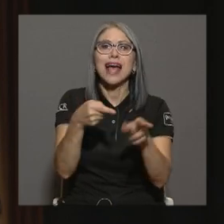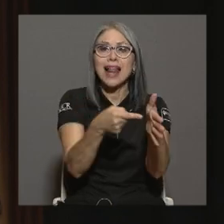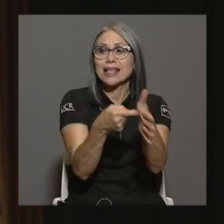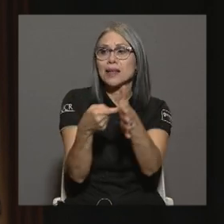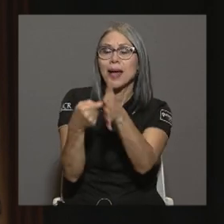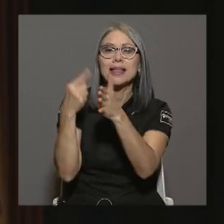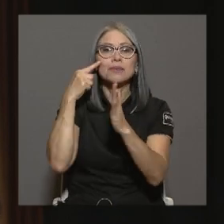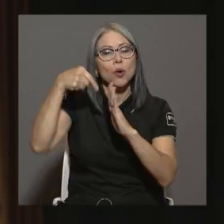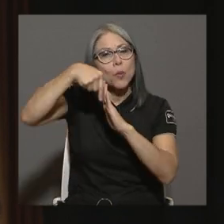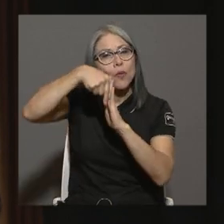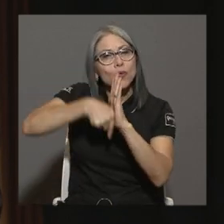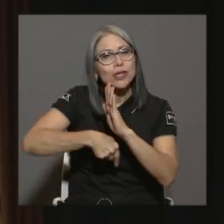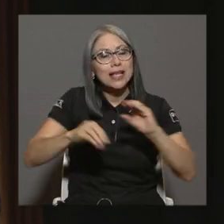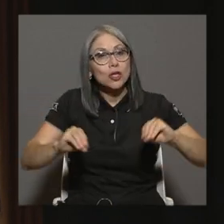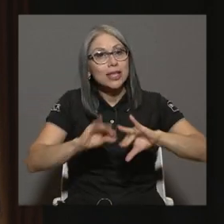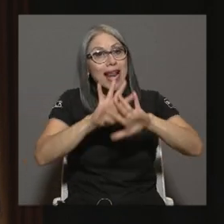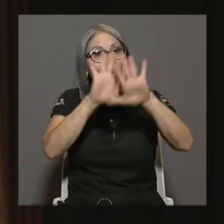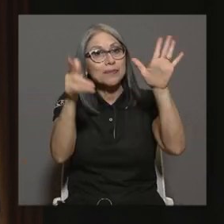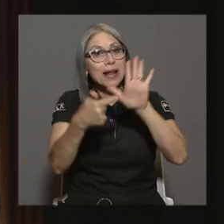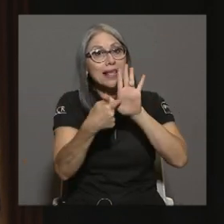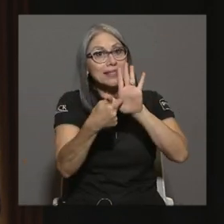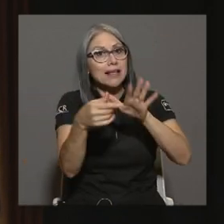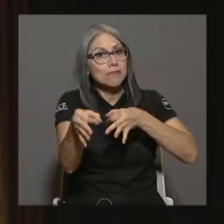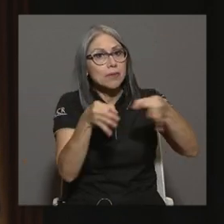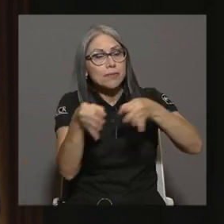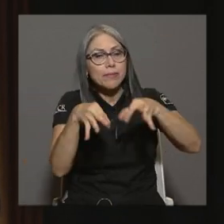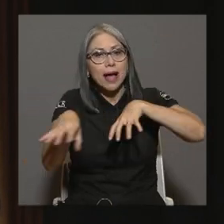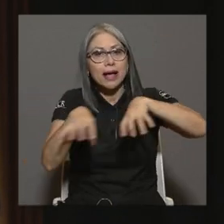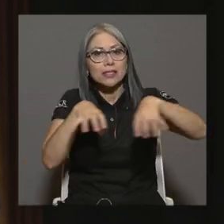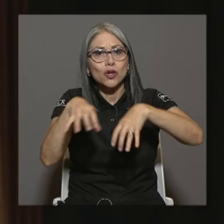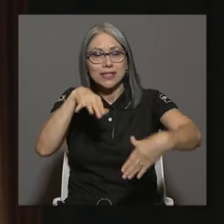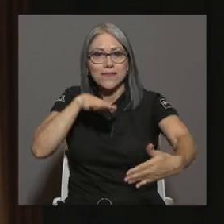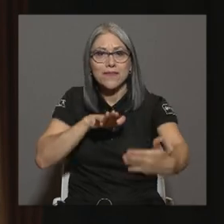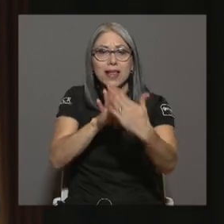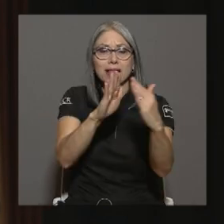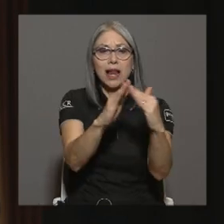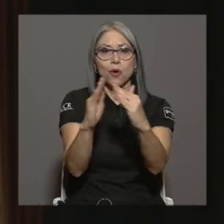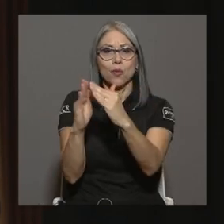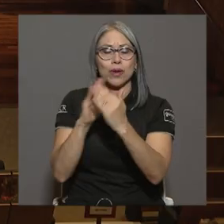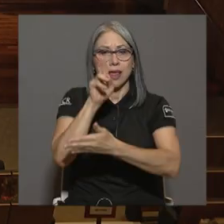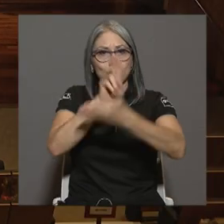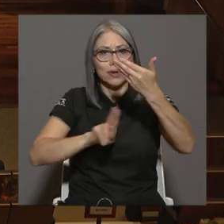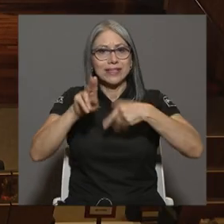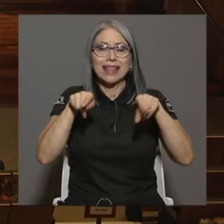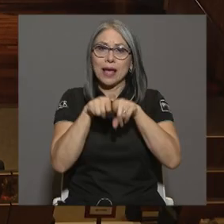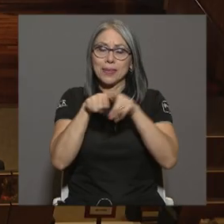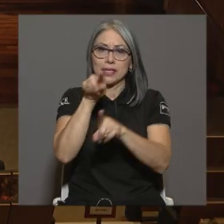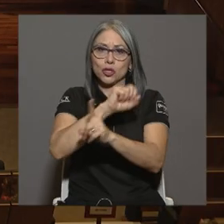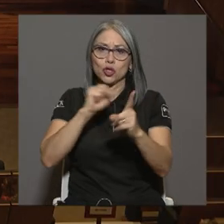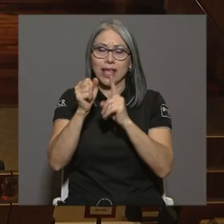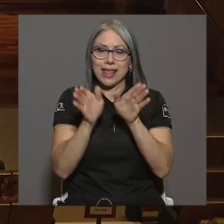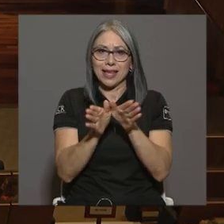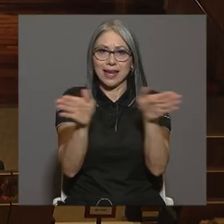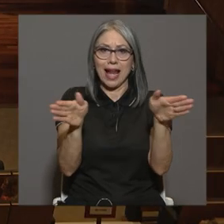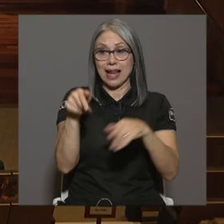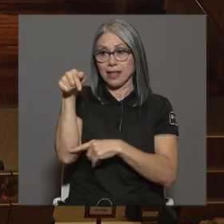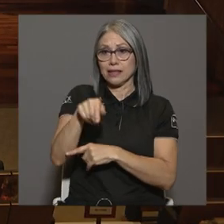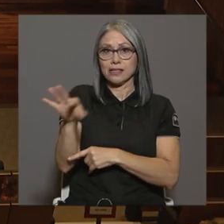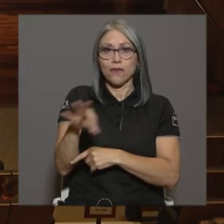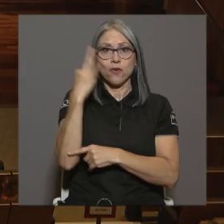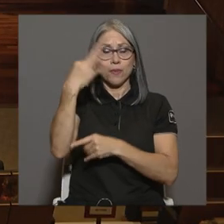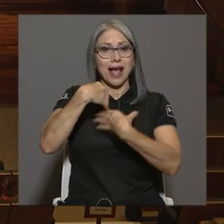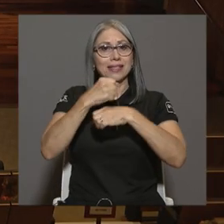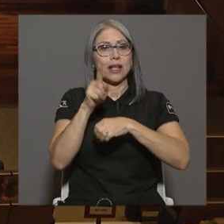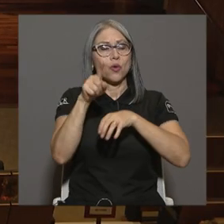la transparencia de acciones de frente a la comunidad universitaria y a la sociedad en general, creando de esta manera una